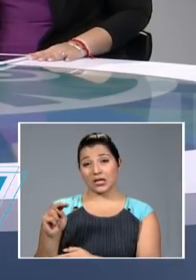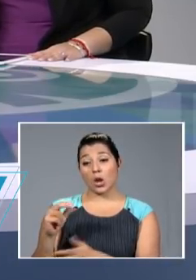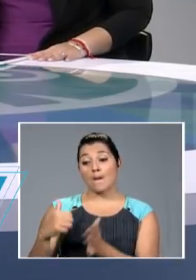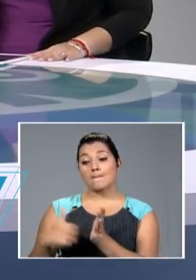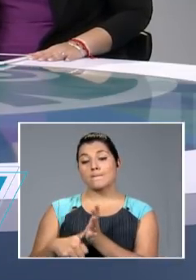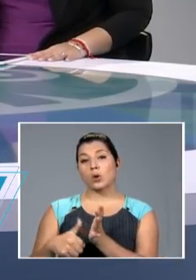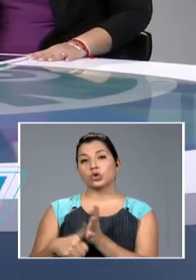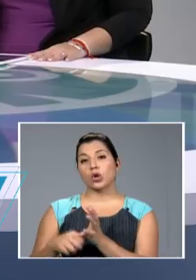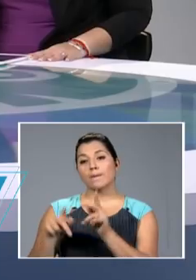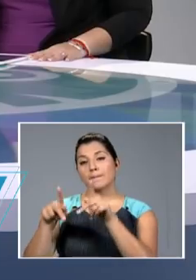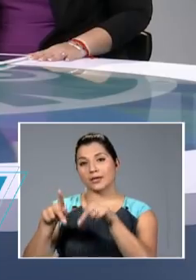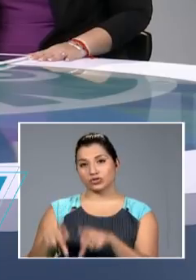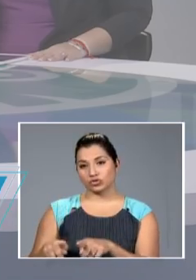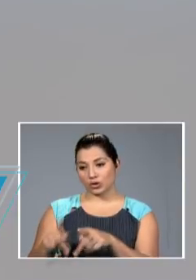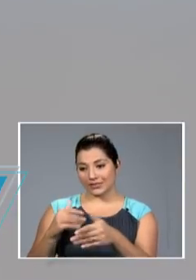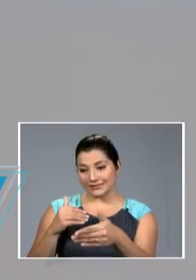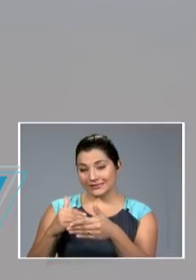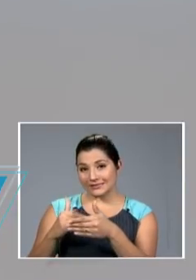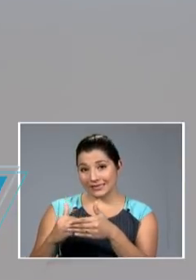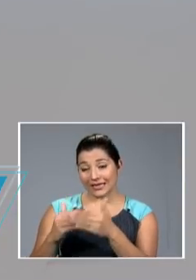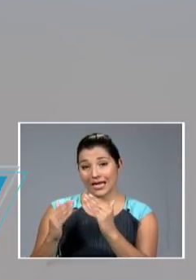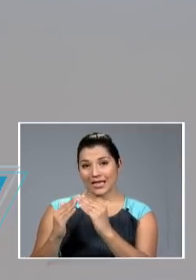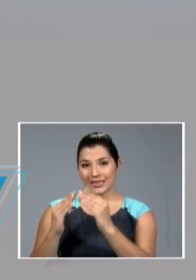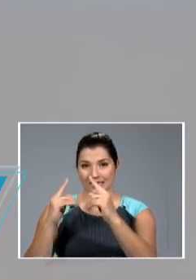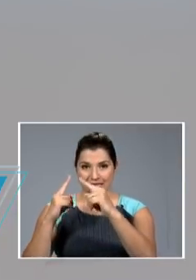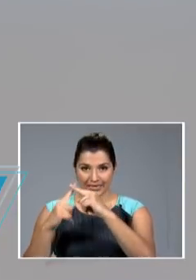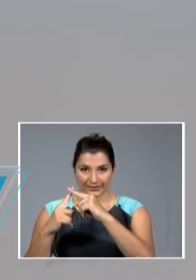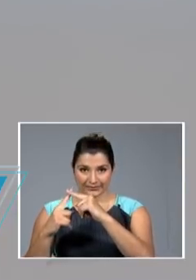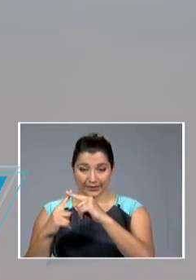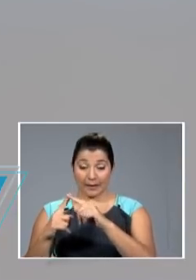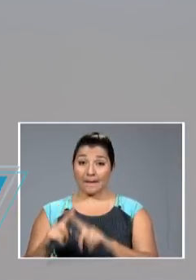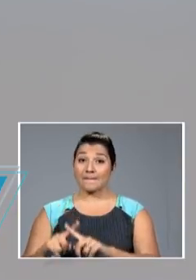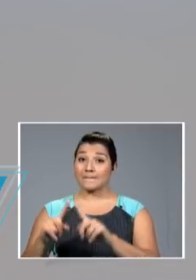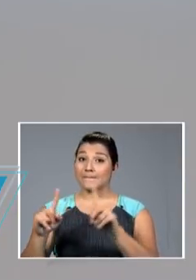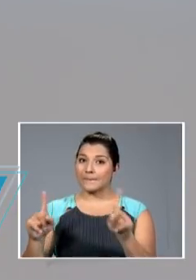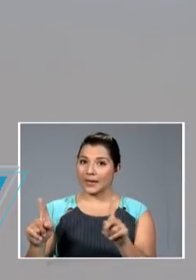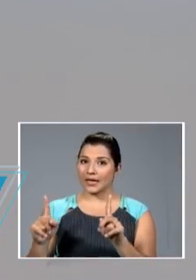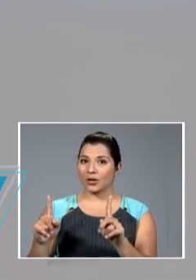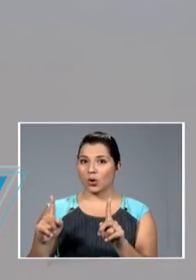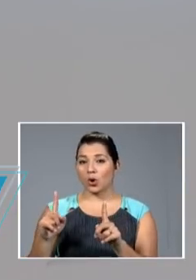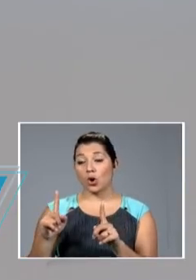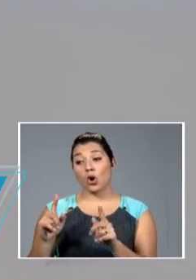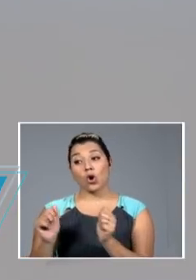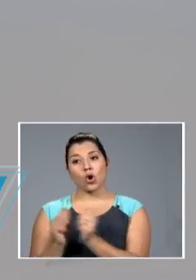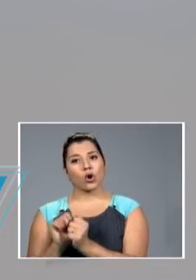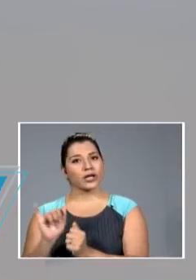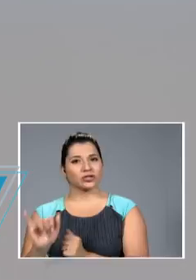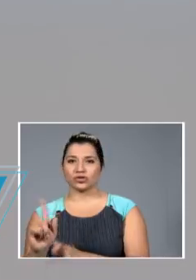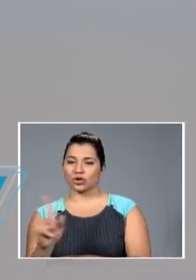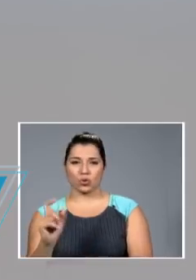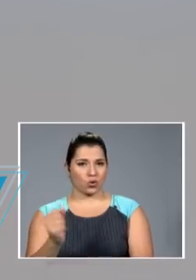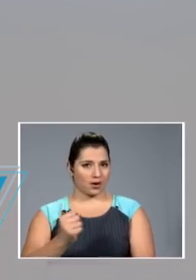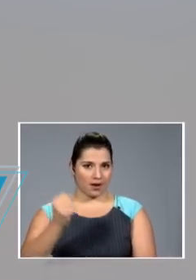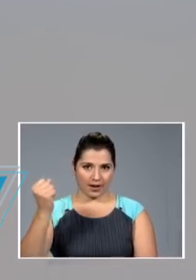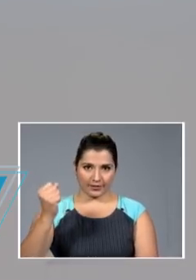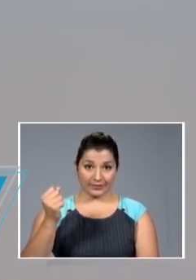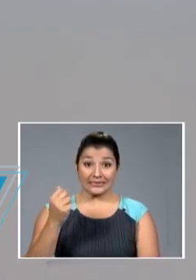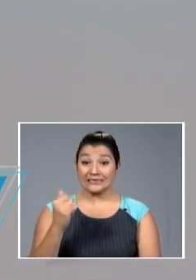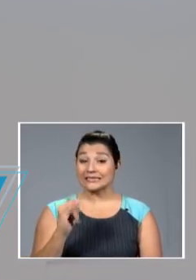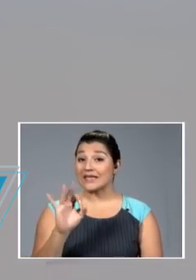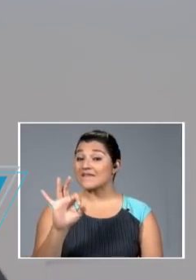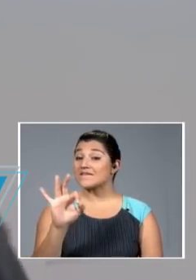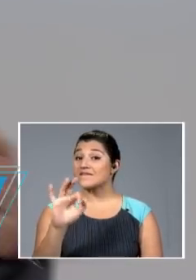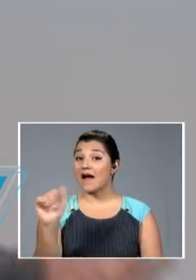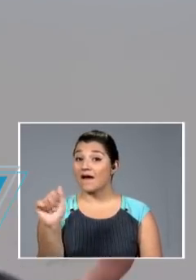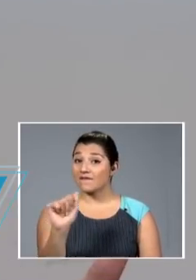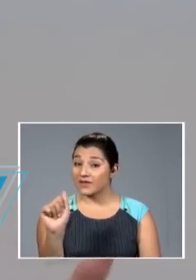es afiliada o cercana a las iglesias. Pero con eso no le alcanza para ganar a don Fabricio. Si don Fabricio no